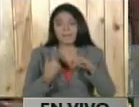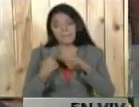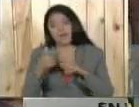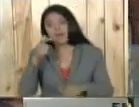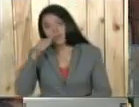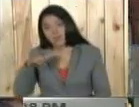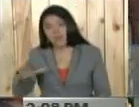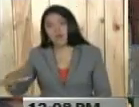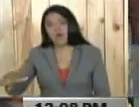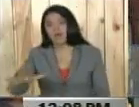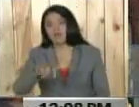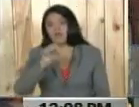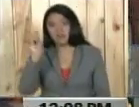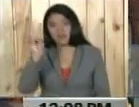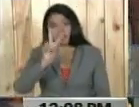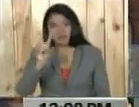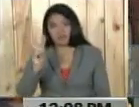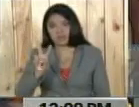de Venezuela